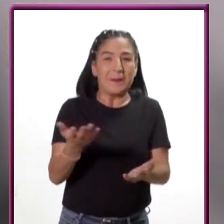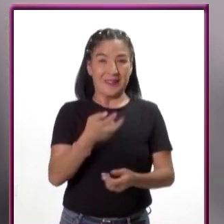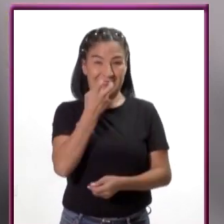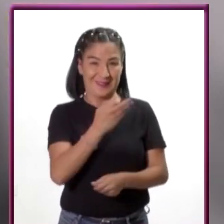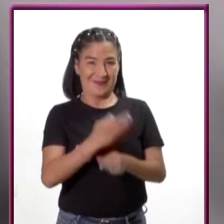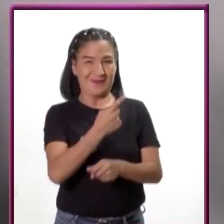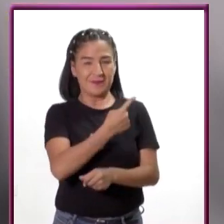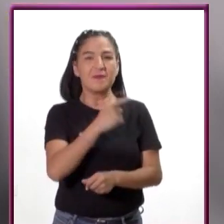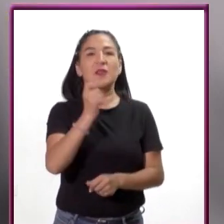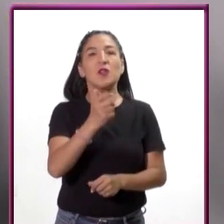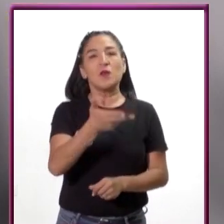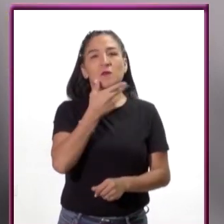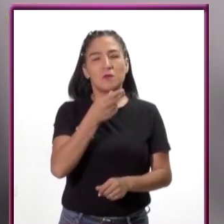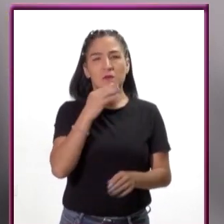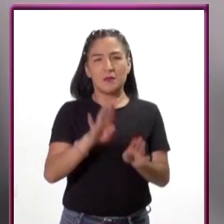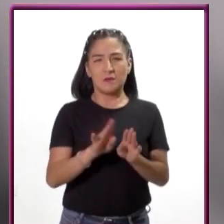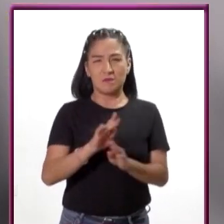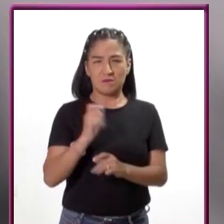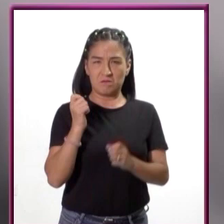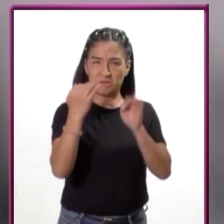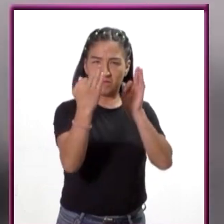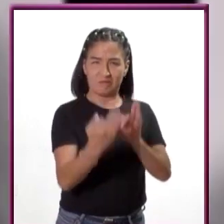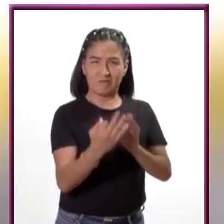muchacho tiene una pose retadora.